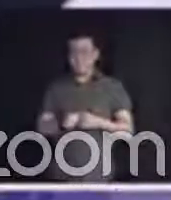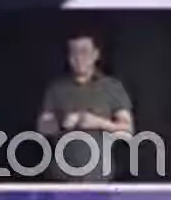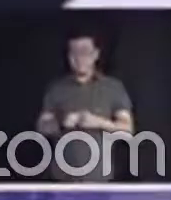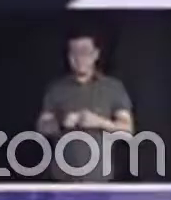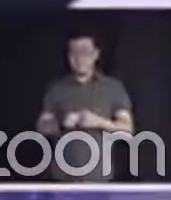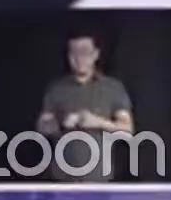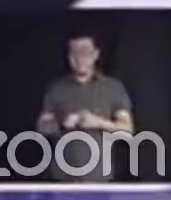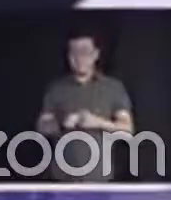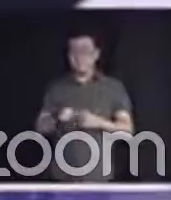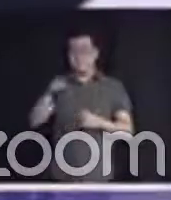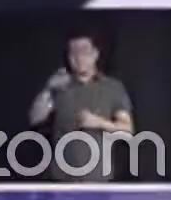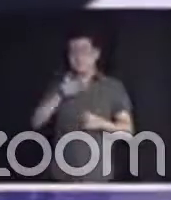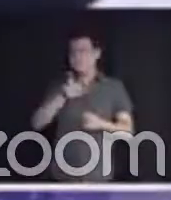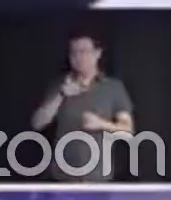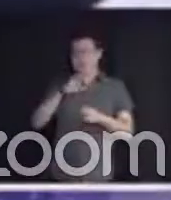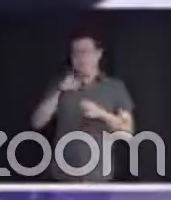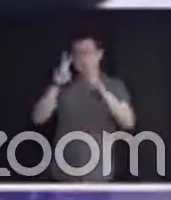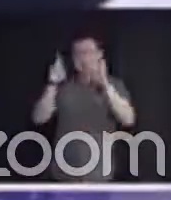El oro ya lo tienen.